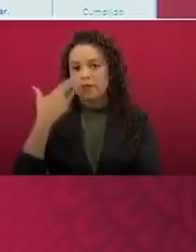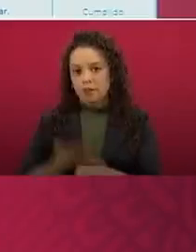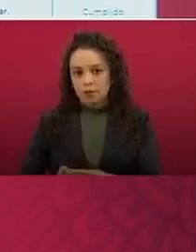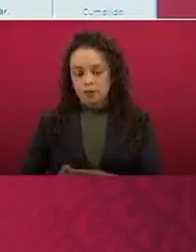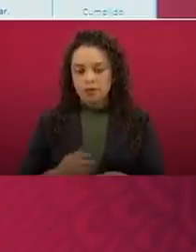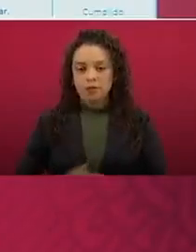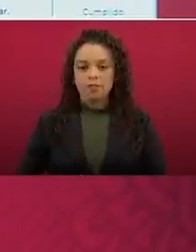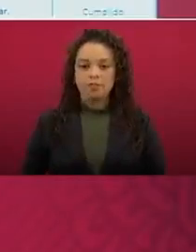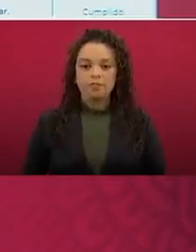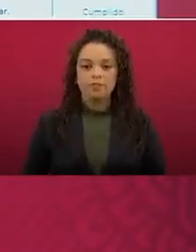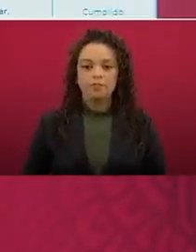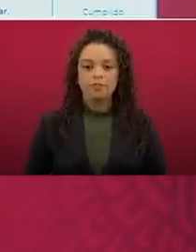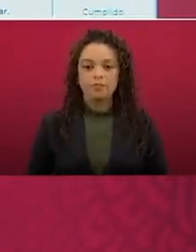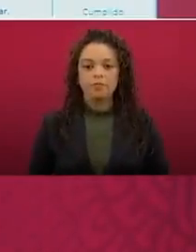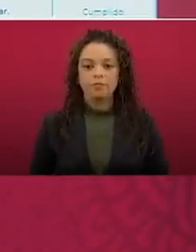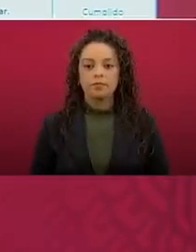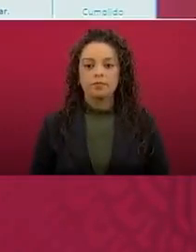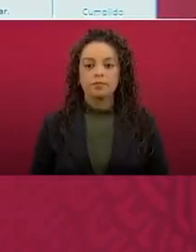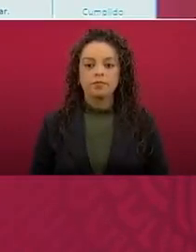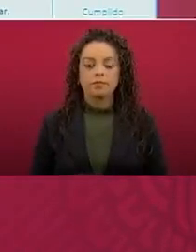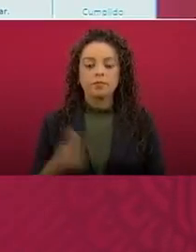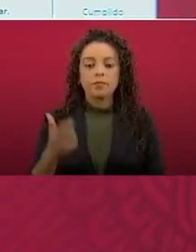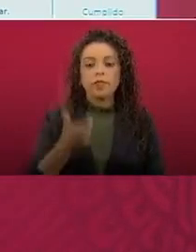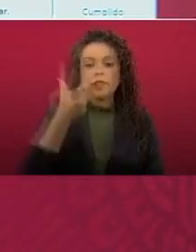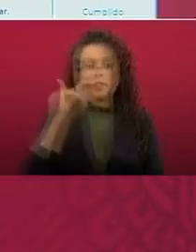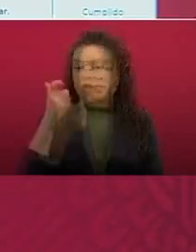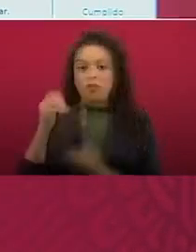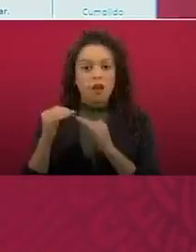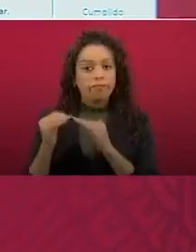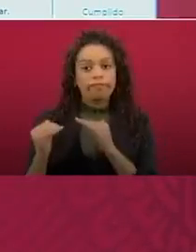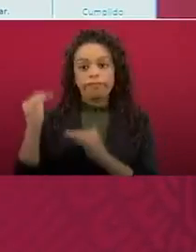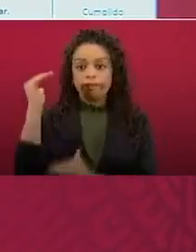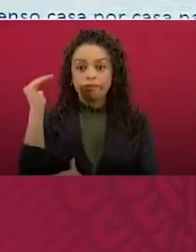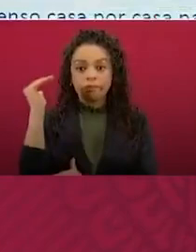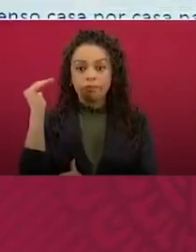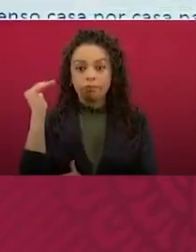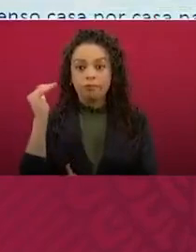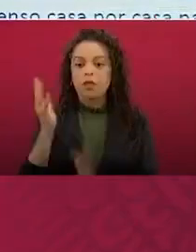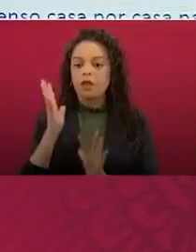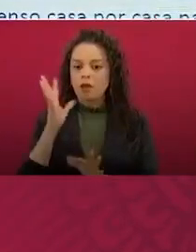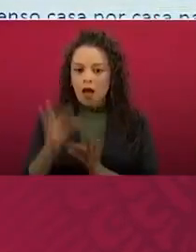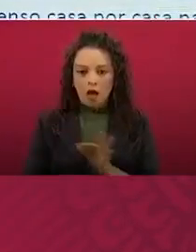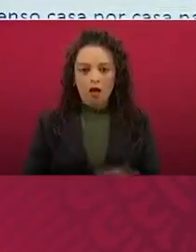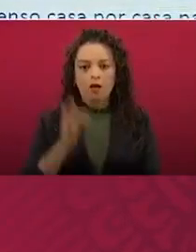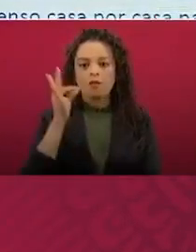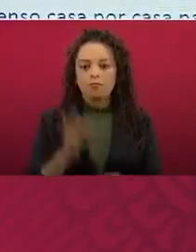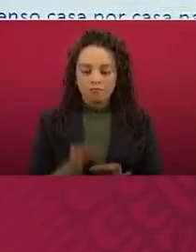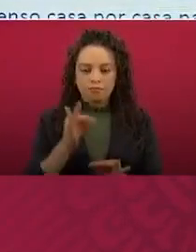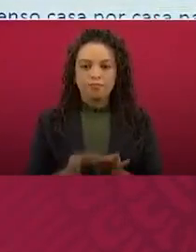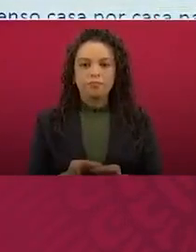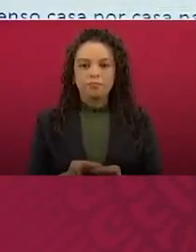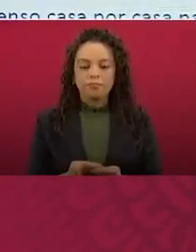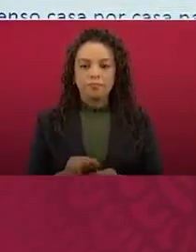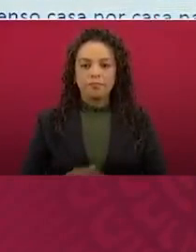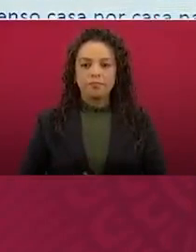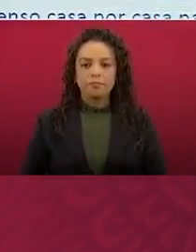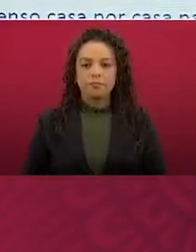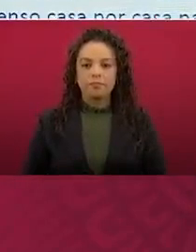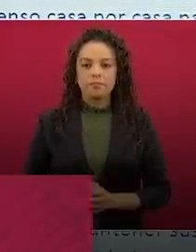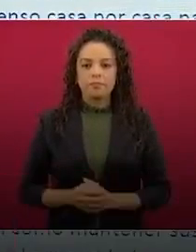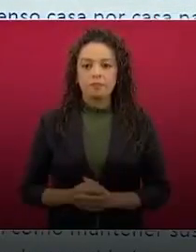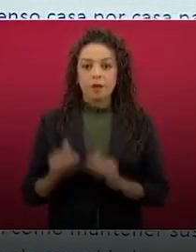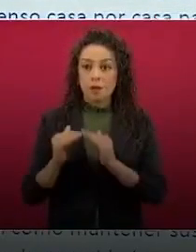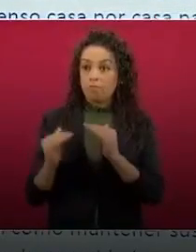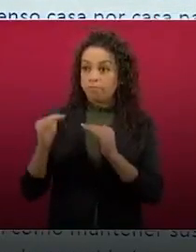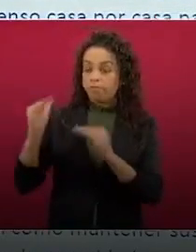no aumentará el precio de las gasolinas, el gas, el diésel, la luz. Cumplido, no solo no ha aumentado, en